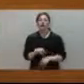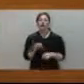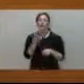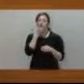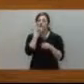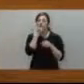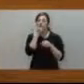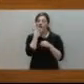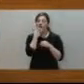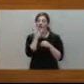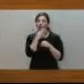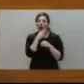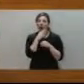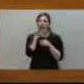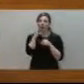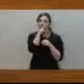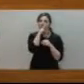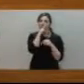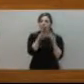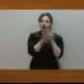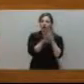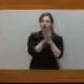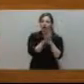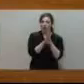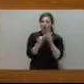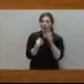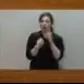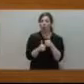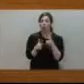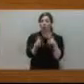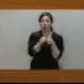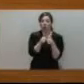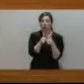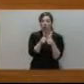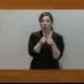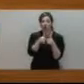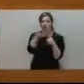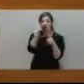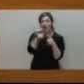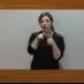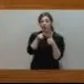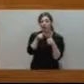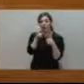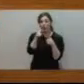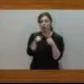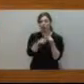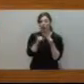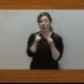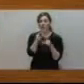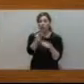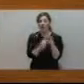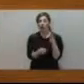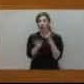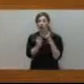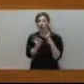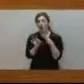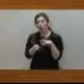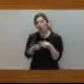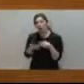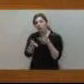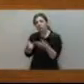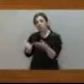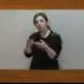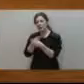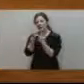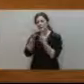continuar de encubridores y cómplices de los que cometen irregularidades o delitos, o el de actuar en el interés general de los asturianos, que es